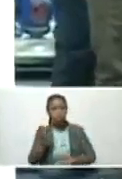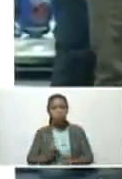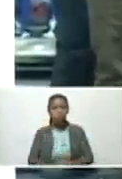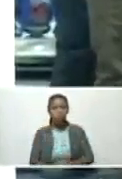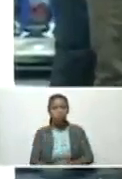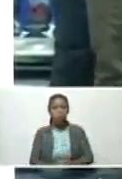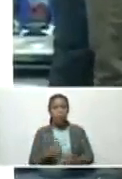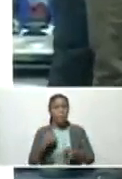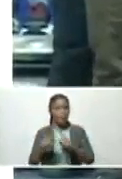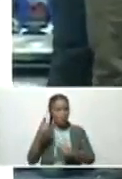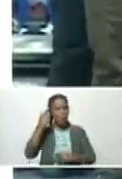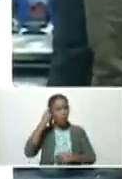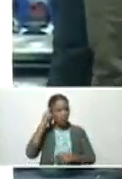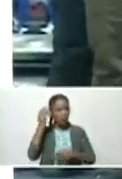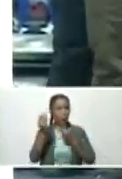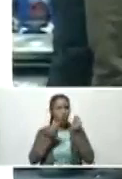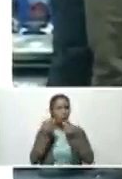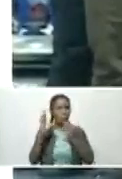pero ¿recuerdan cómo hablaba?